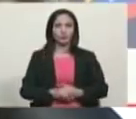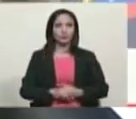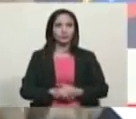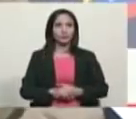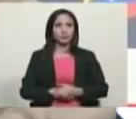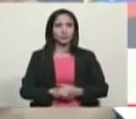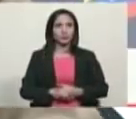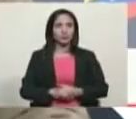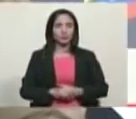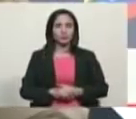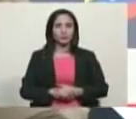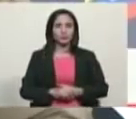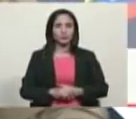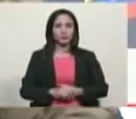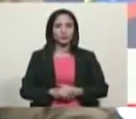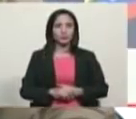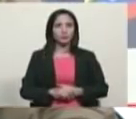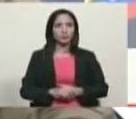que hay que decir.